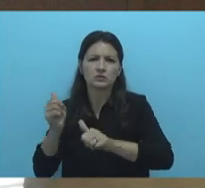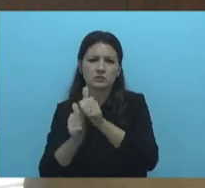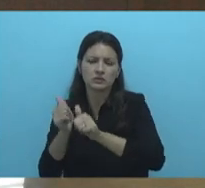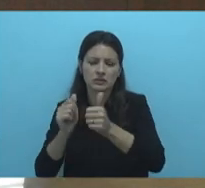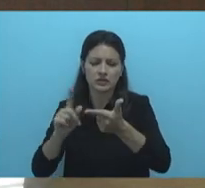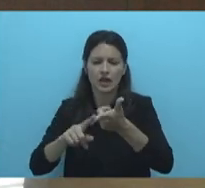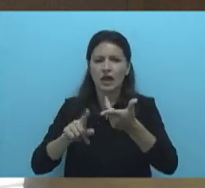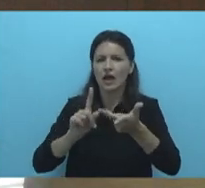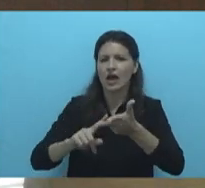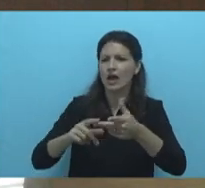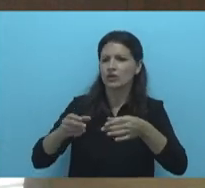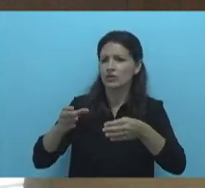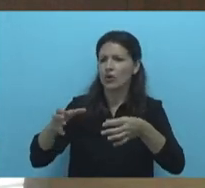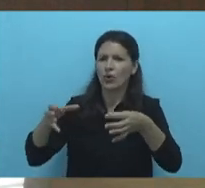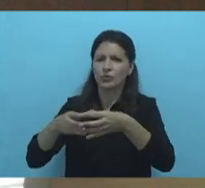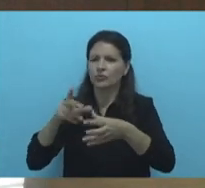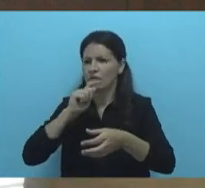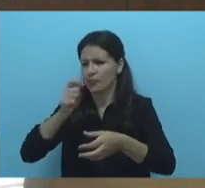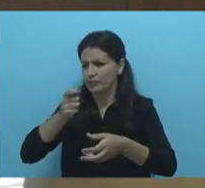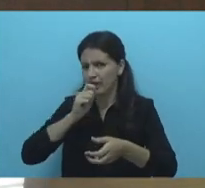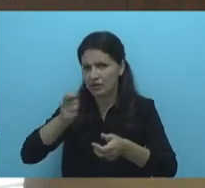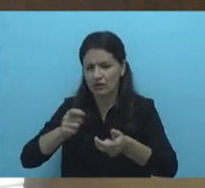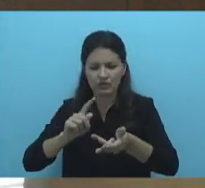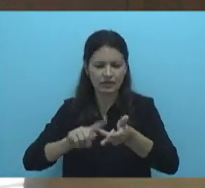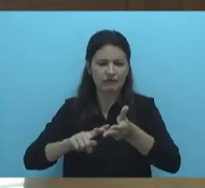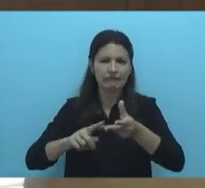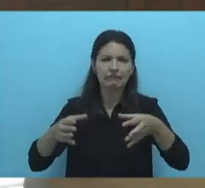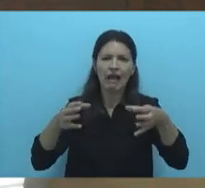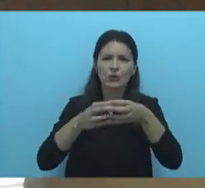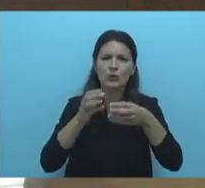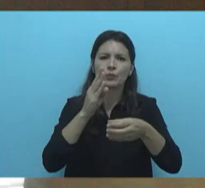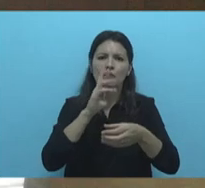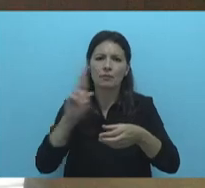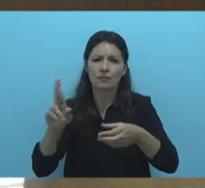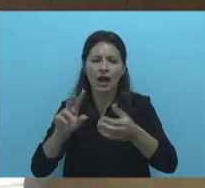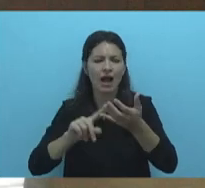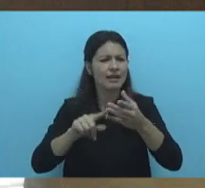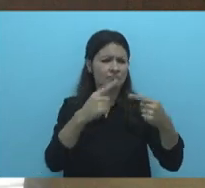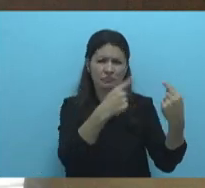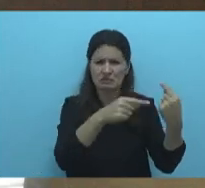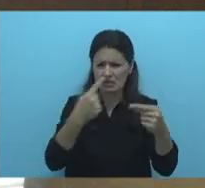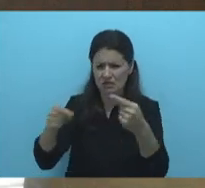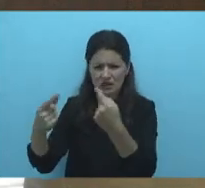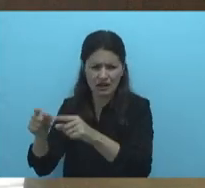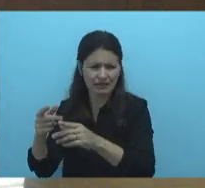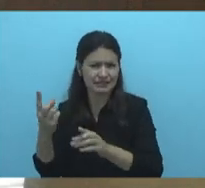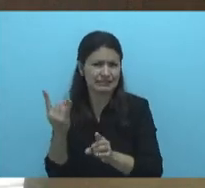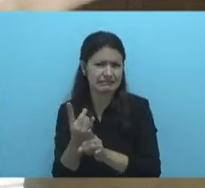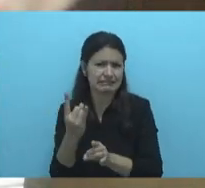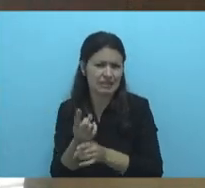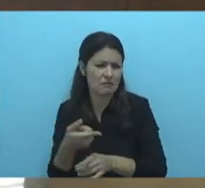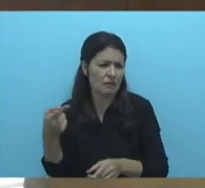de servicio, contra locales gastronómicos, contra particulares, contra